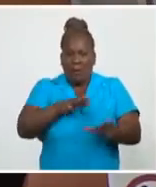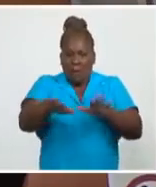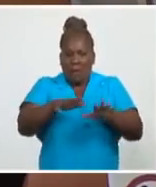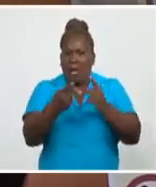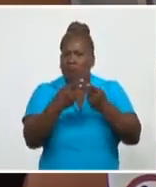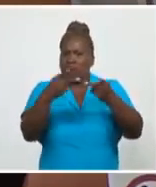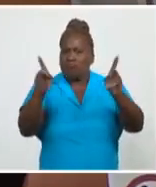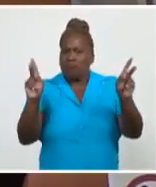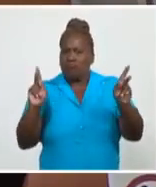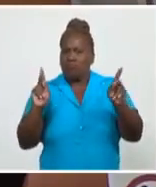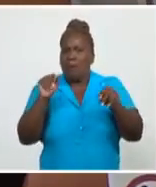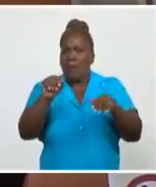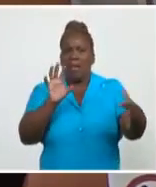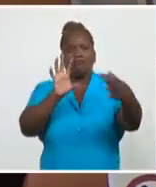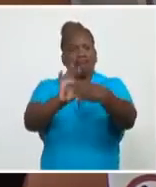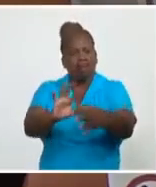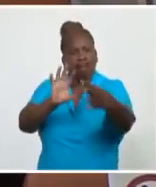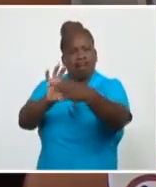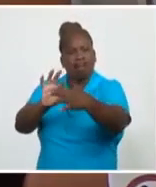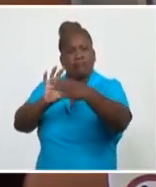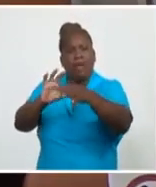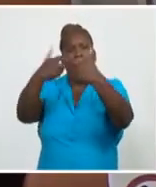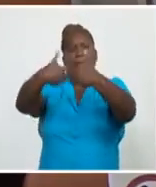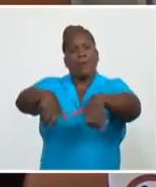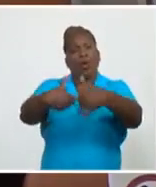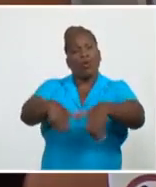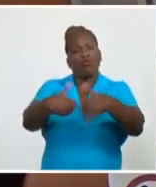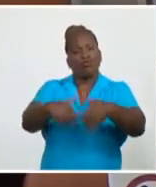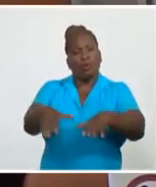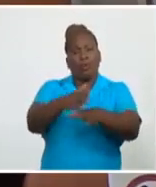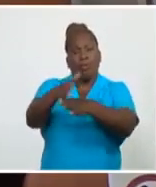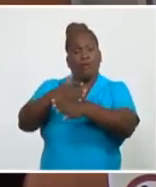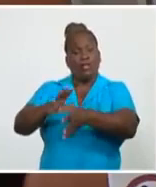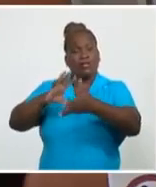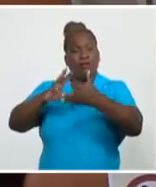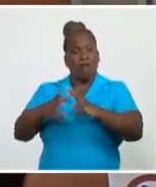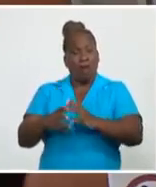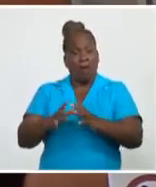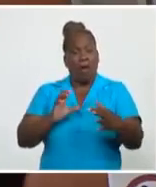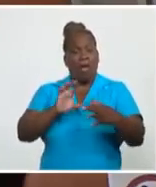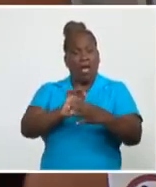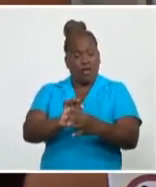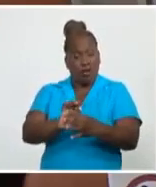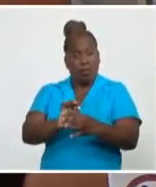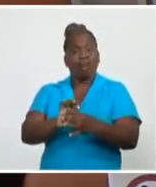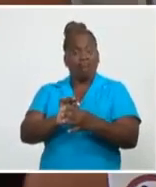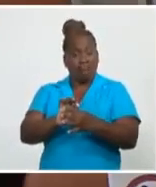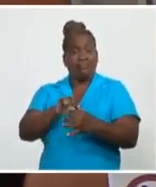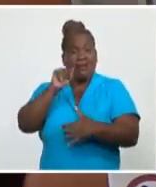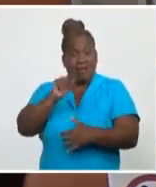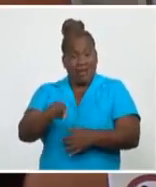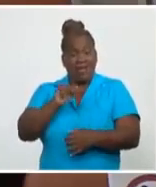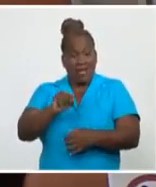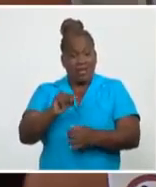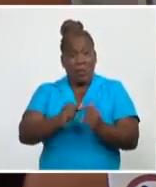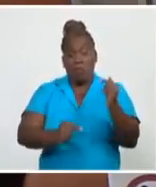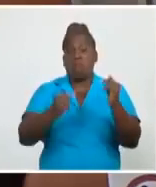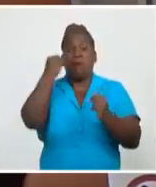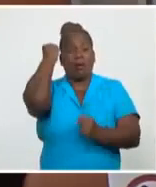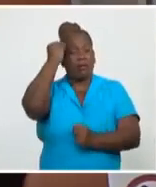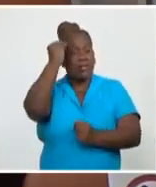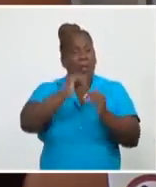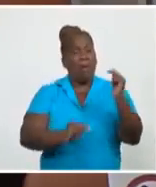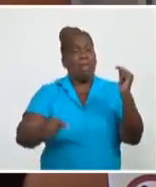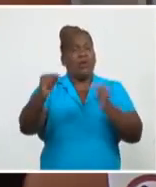para generar encadenamientos productivos y de valor entre las diferentes formas de propiedad y gestión. Eso sí, sobre la base de las prioridades